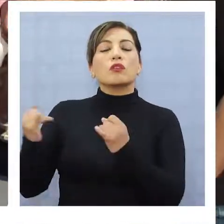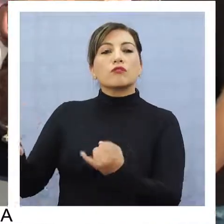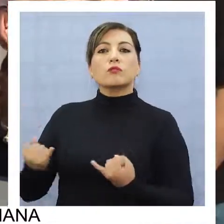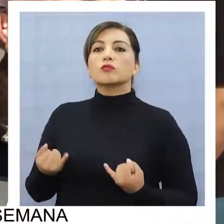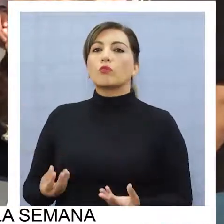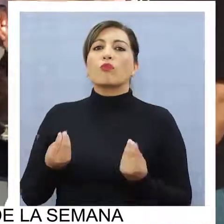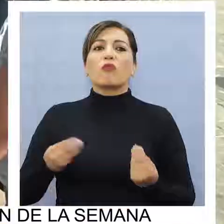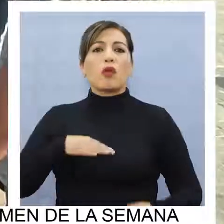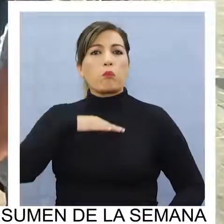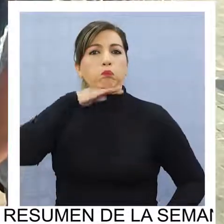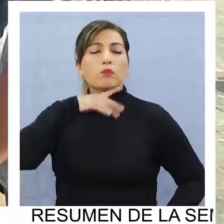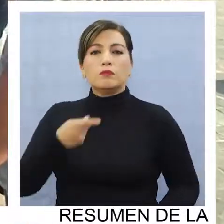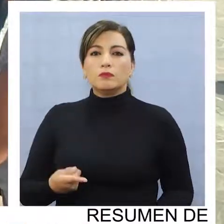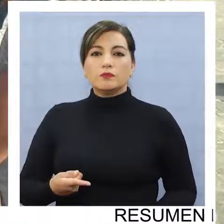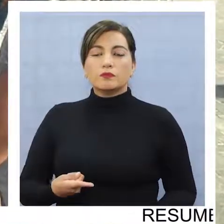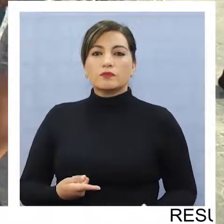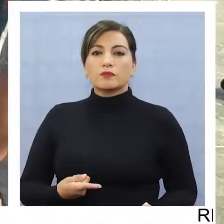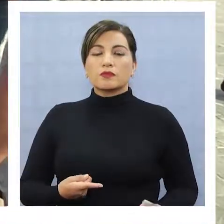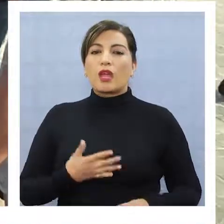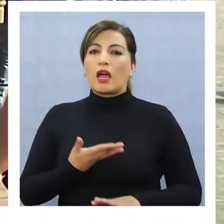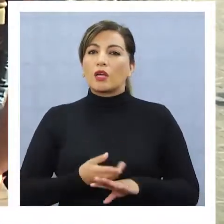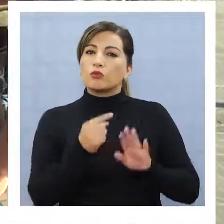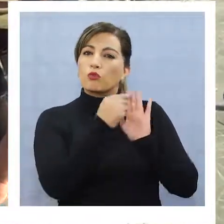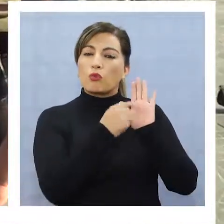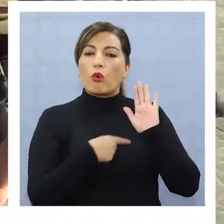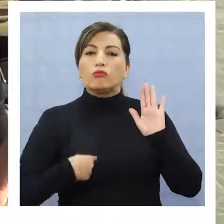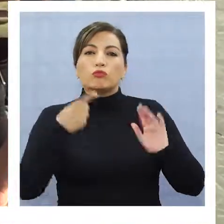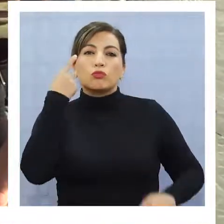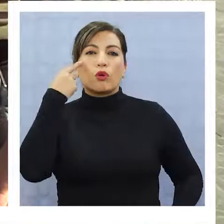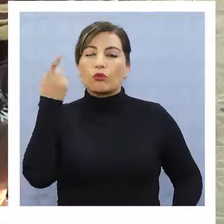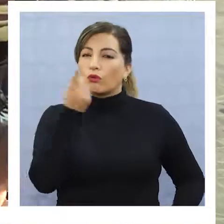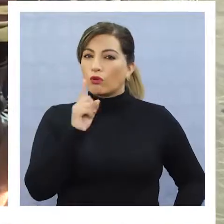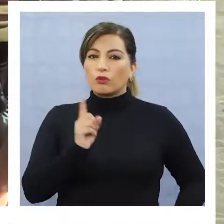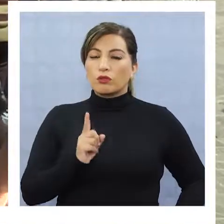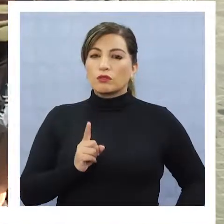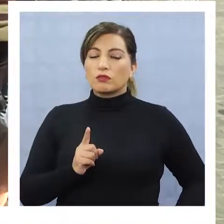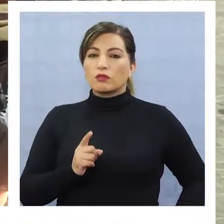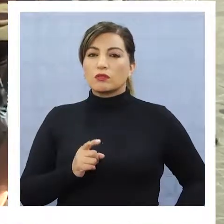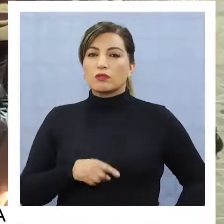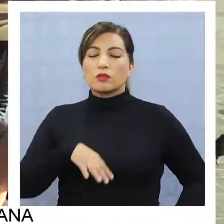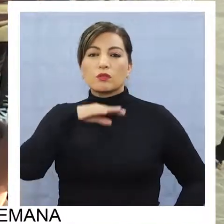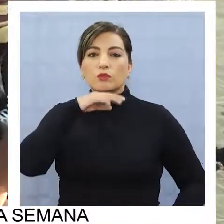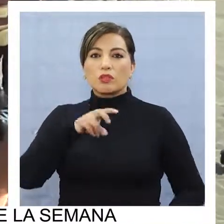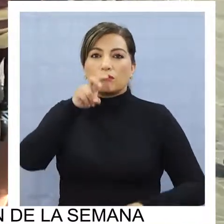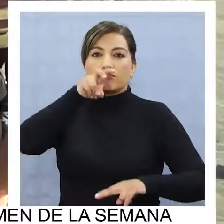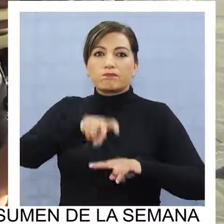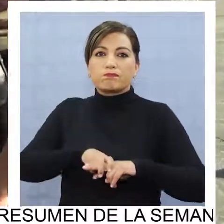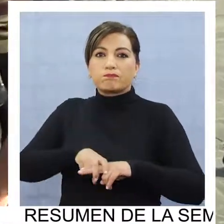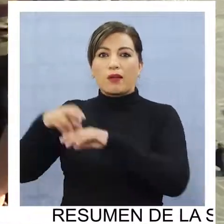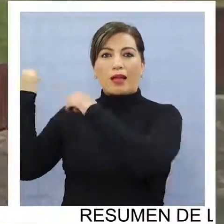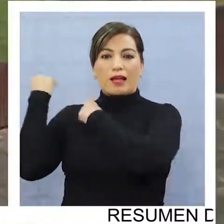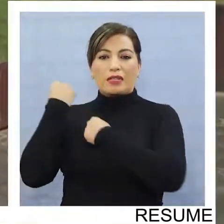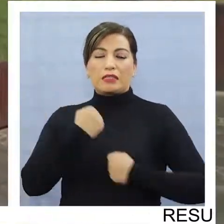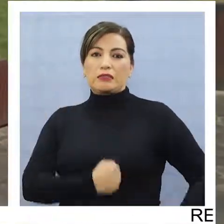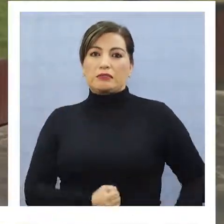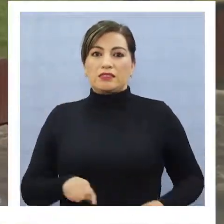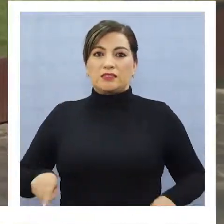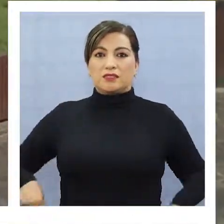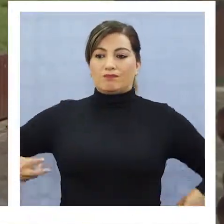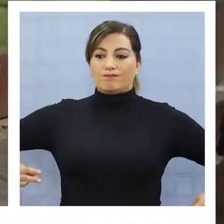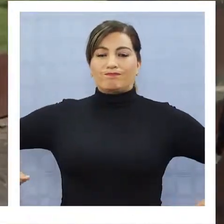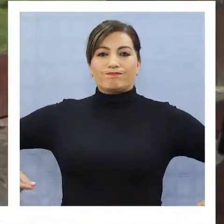información que me entregaron muy buena, satisfactoria, dado que había puntos que desconocía de la instalación de los puntos de anclaje en la